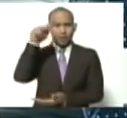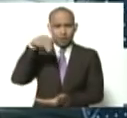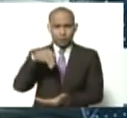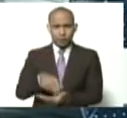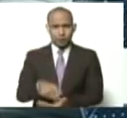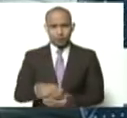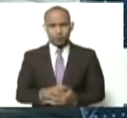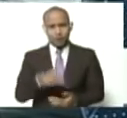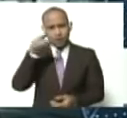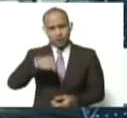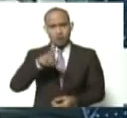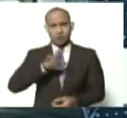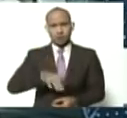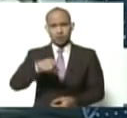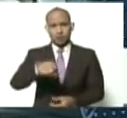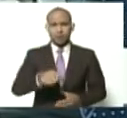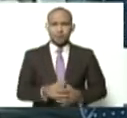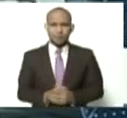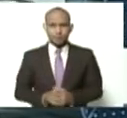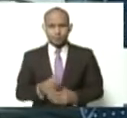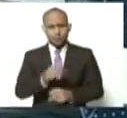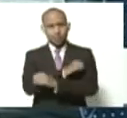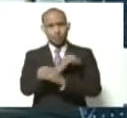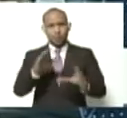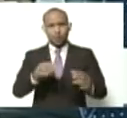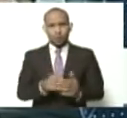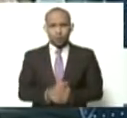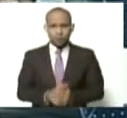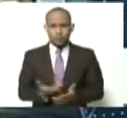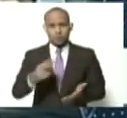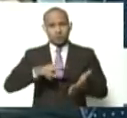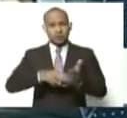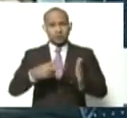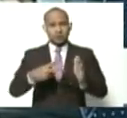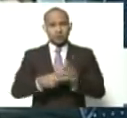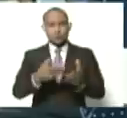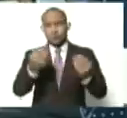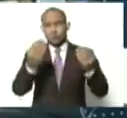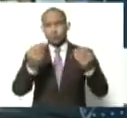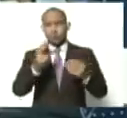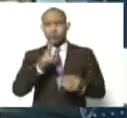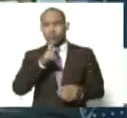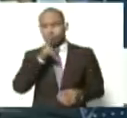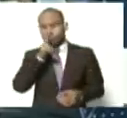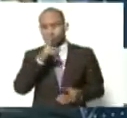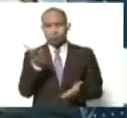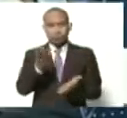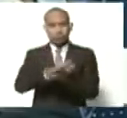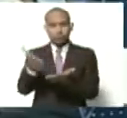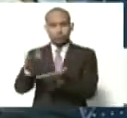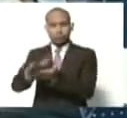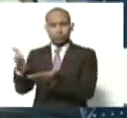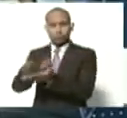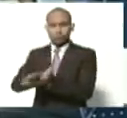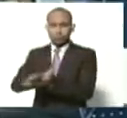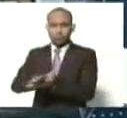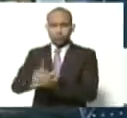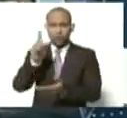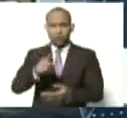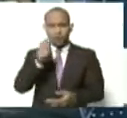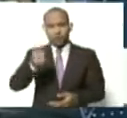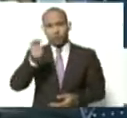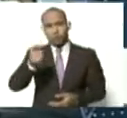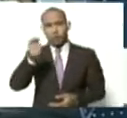Asamblea Nacional allí, en el momento en que explotara. Eso hubiera significado, presidente, desde el asesinato de la gran mayoría de las